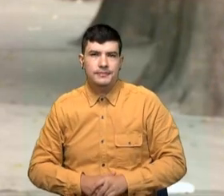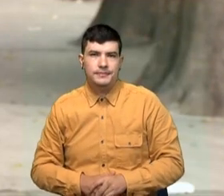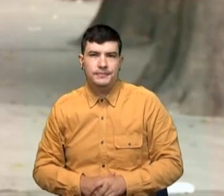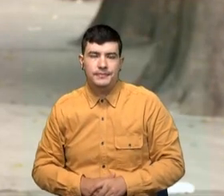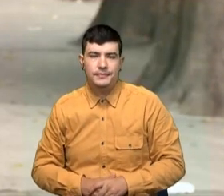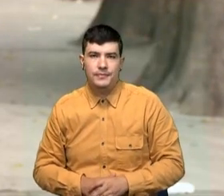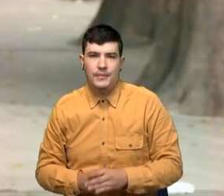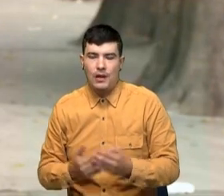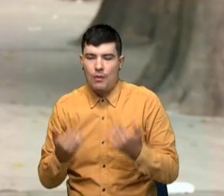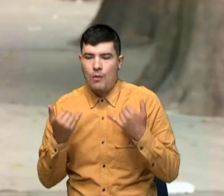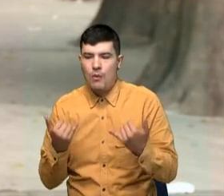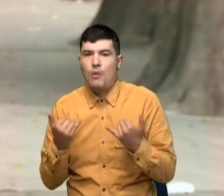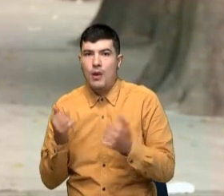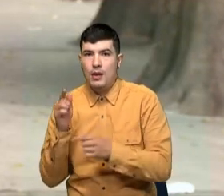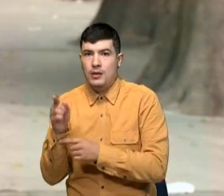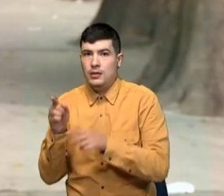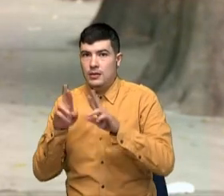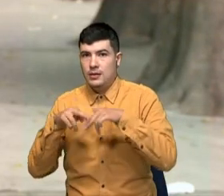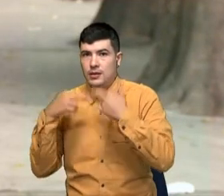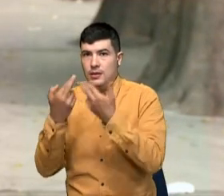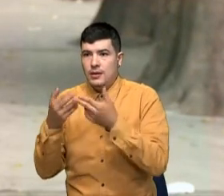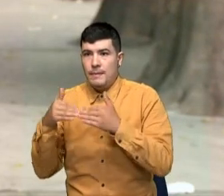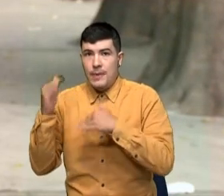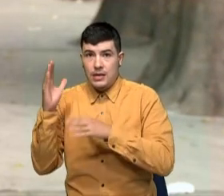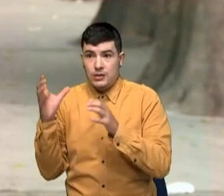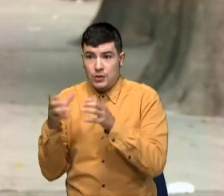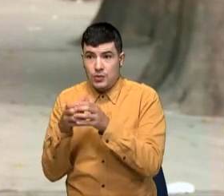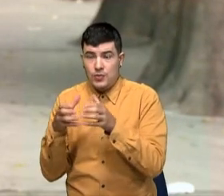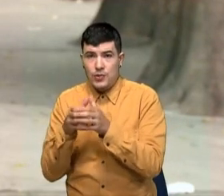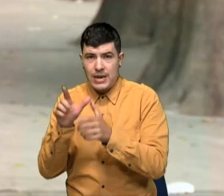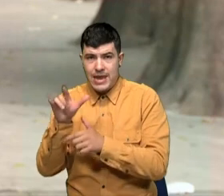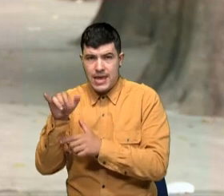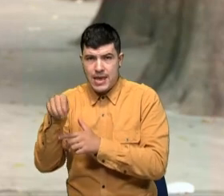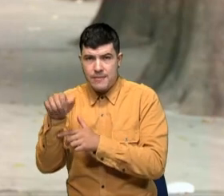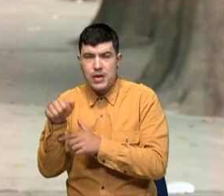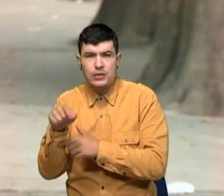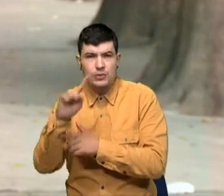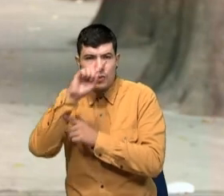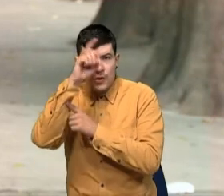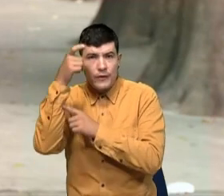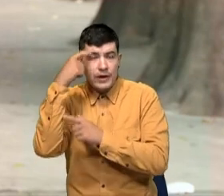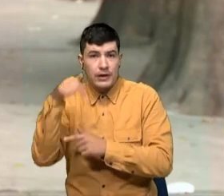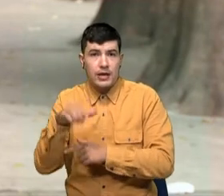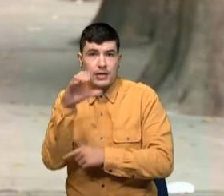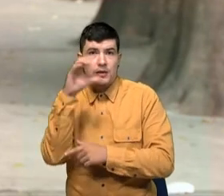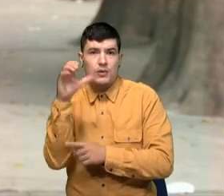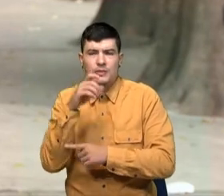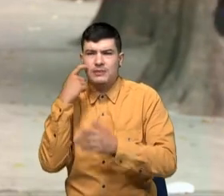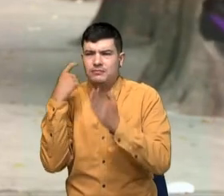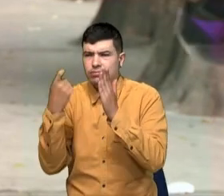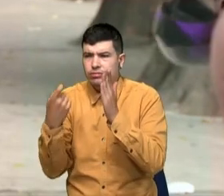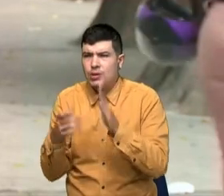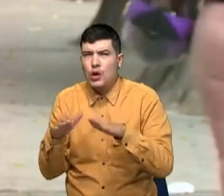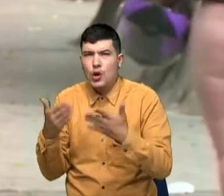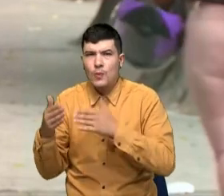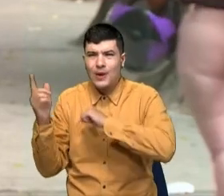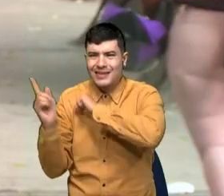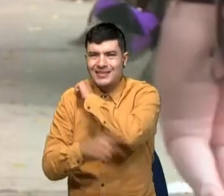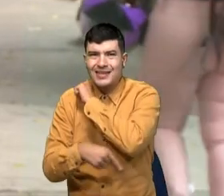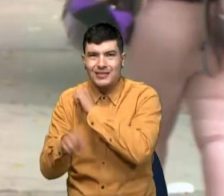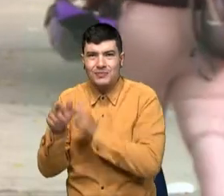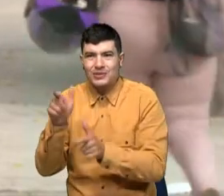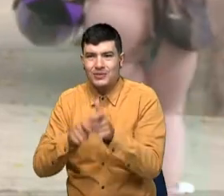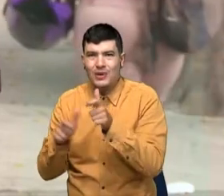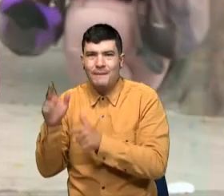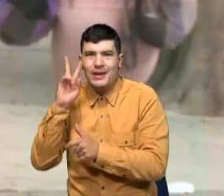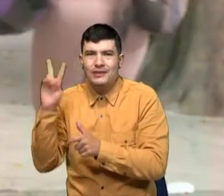Entre tanto, hoy en una reunión más del Grupo de Lima, el gobierno colombiano busca más sanciones diplomáticas hacia